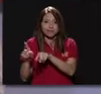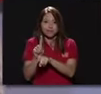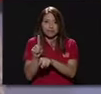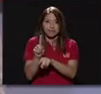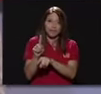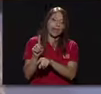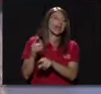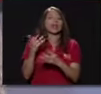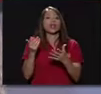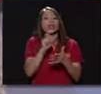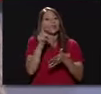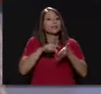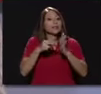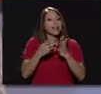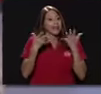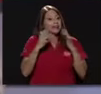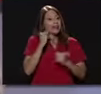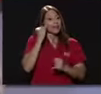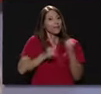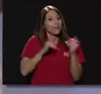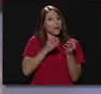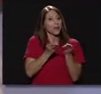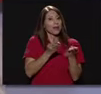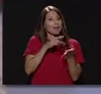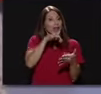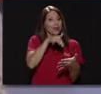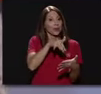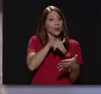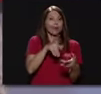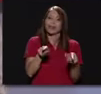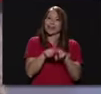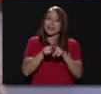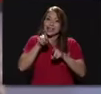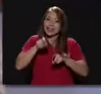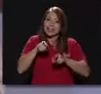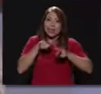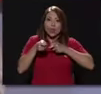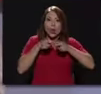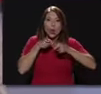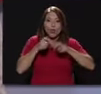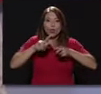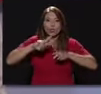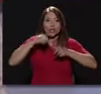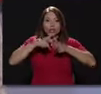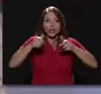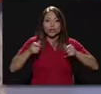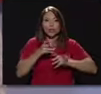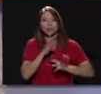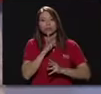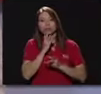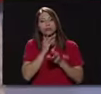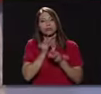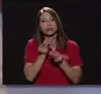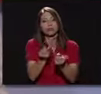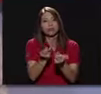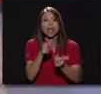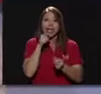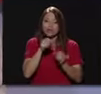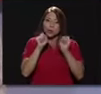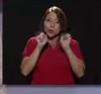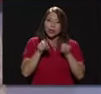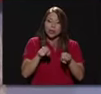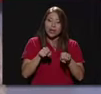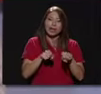No necesariamente es tener el bachillerato completo, sino también el dominio de un segundo idioma, que es una habilidad que les permitiría